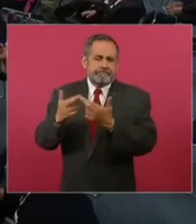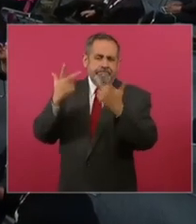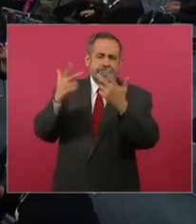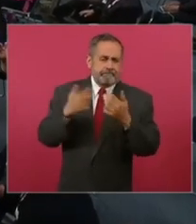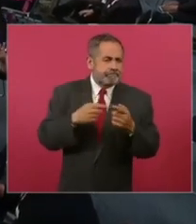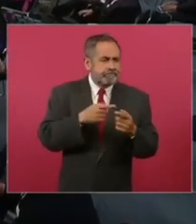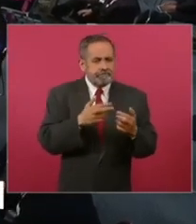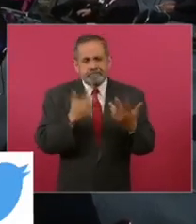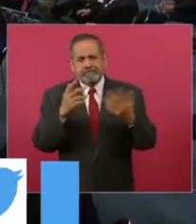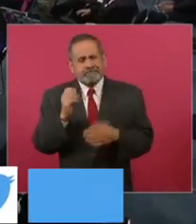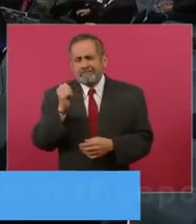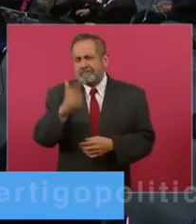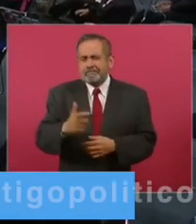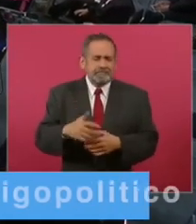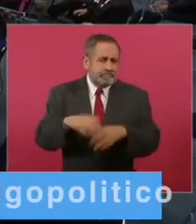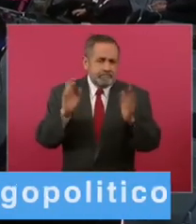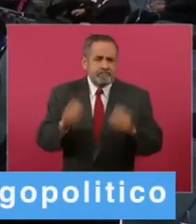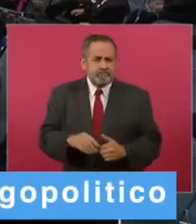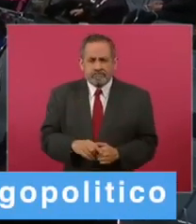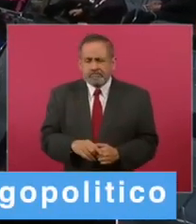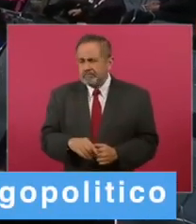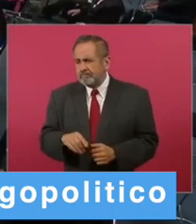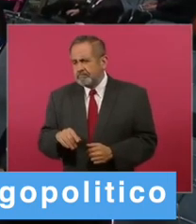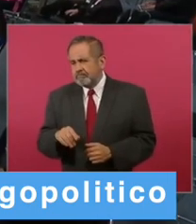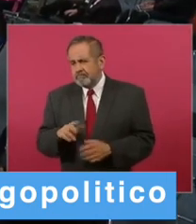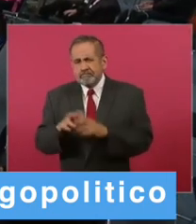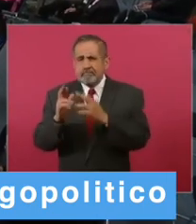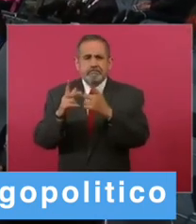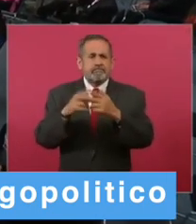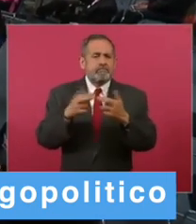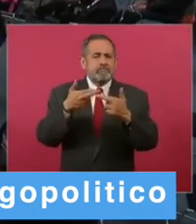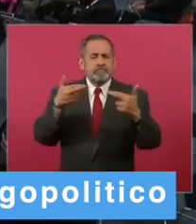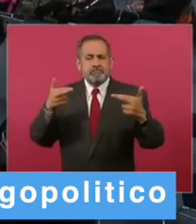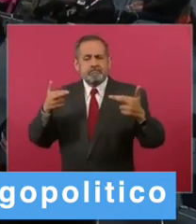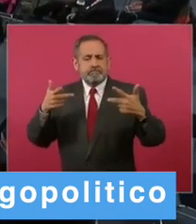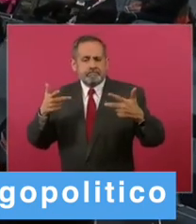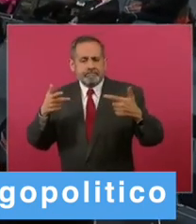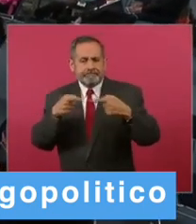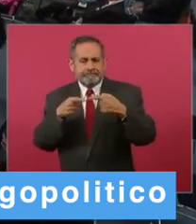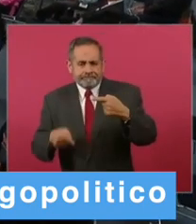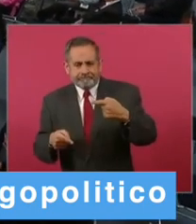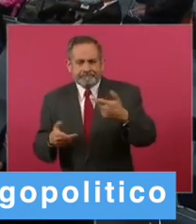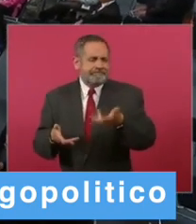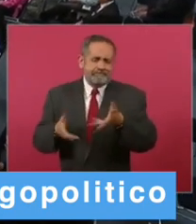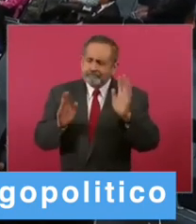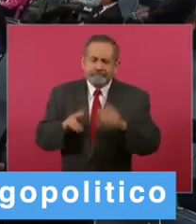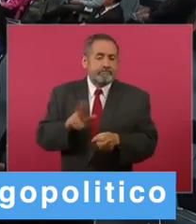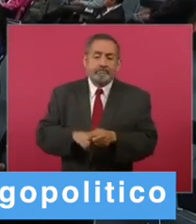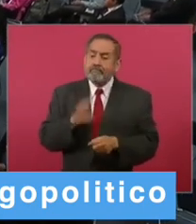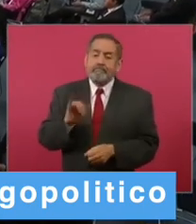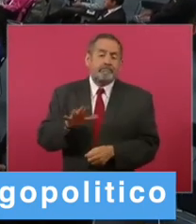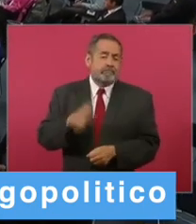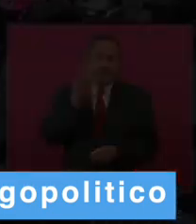El Tribunal Electoral del Poder Judicial de la Federación determina que el presidente Andrés Manuel López Obrador violó la imparcialidad y equidad de los procesos